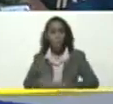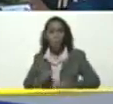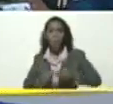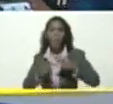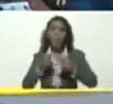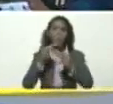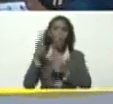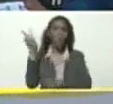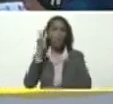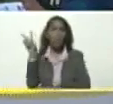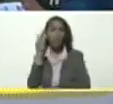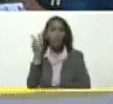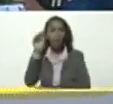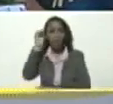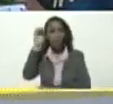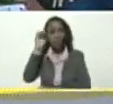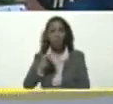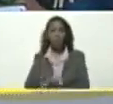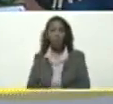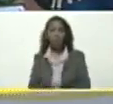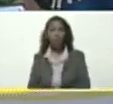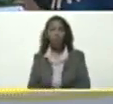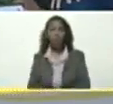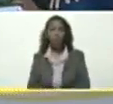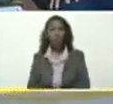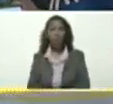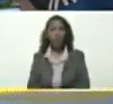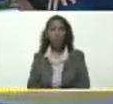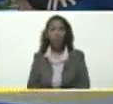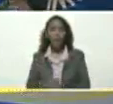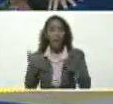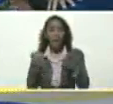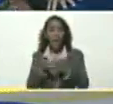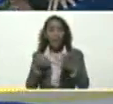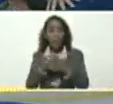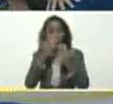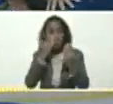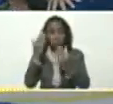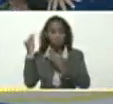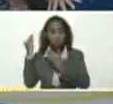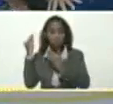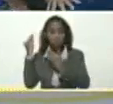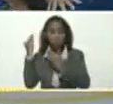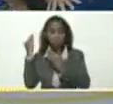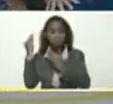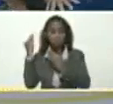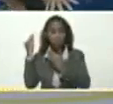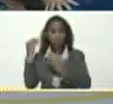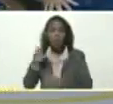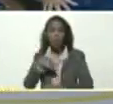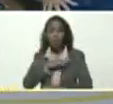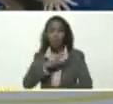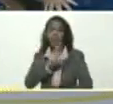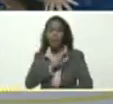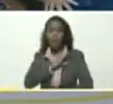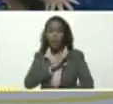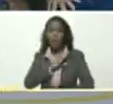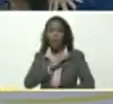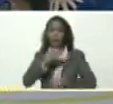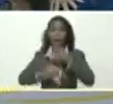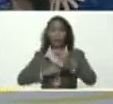construyendo la Venezuela del futuro. Un equipo, ¿ves, Moisés? Tenemos que ir afinando y